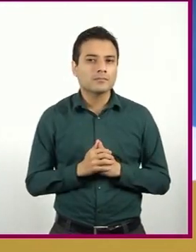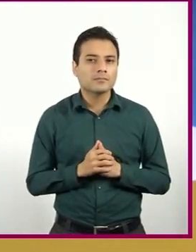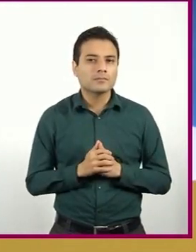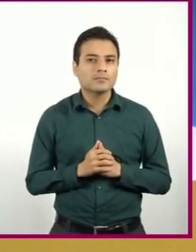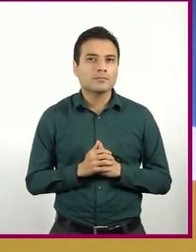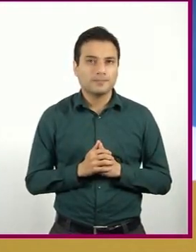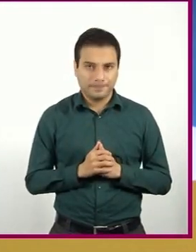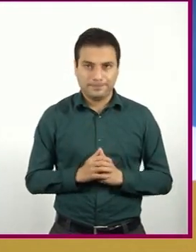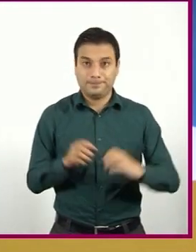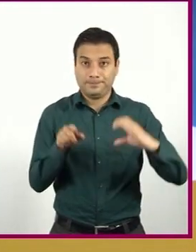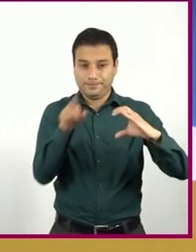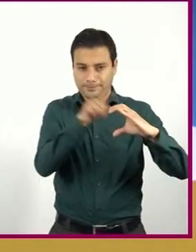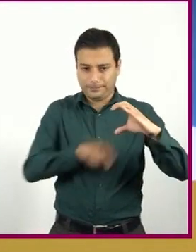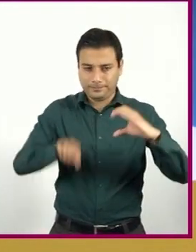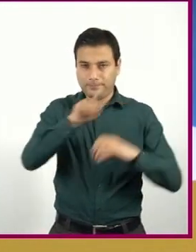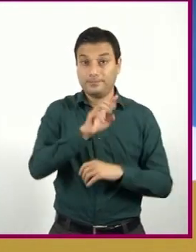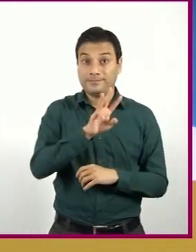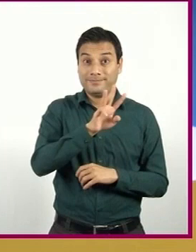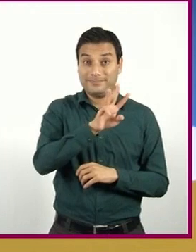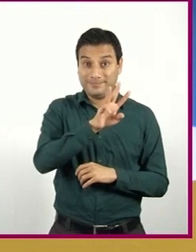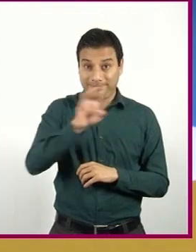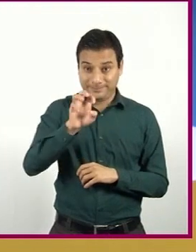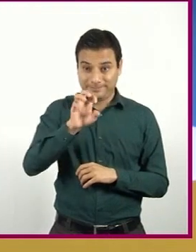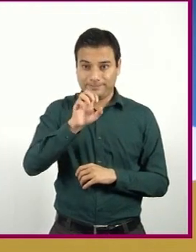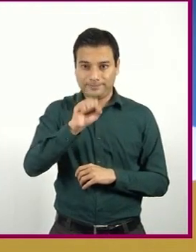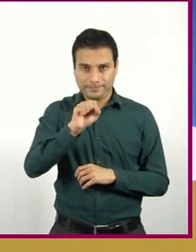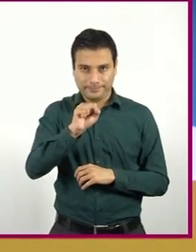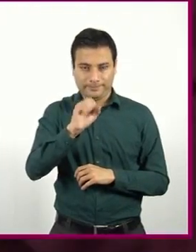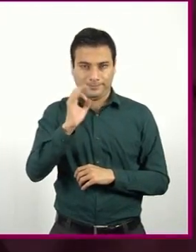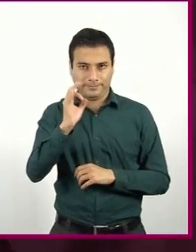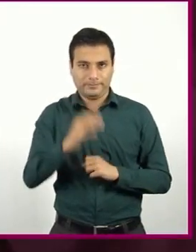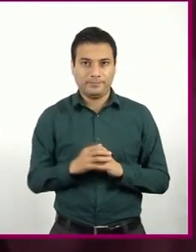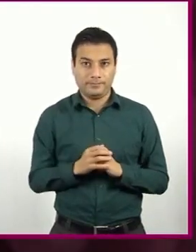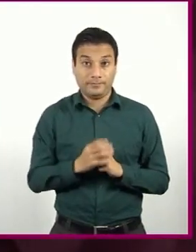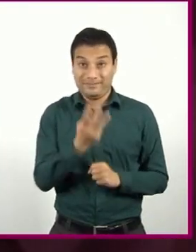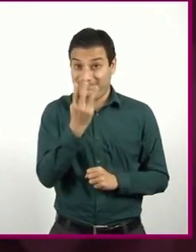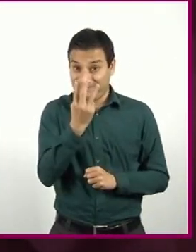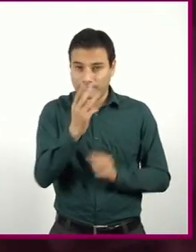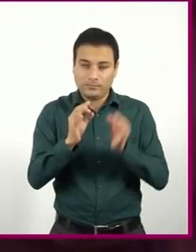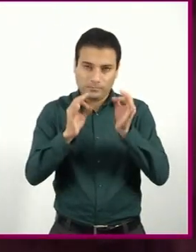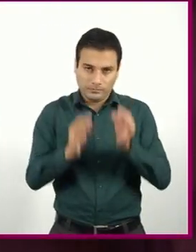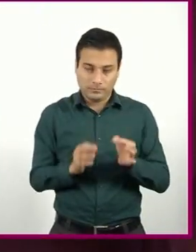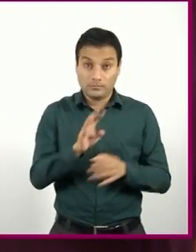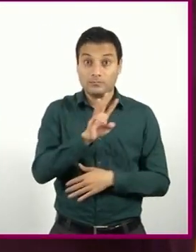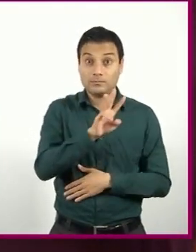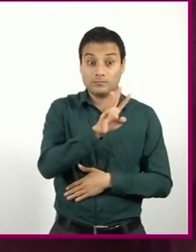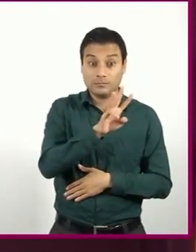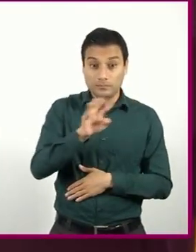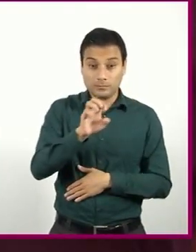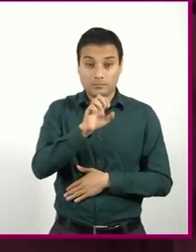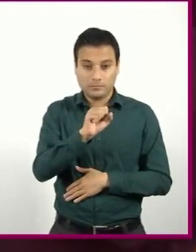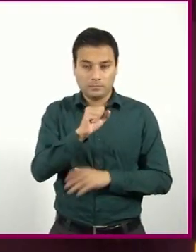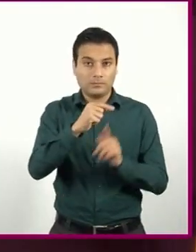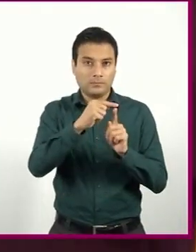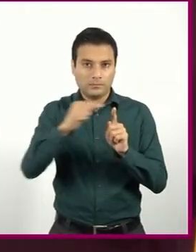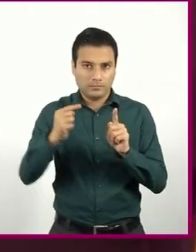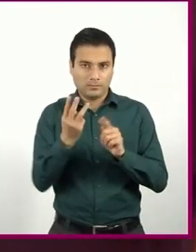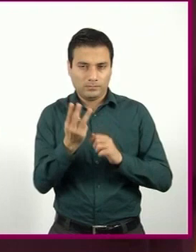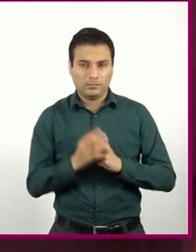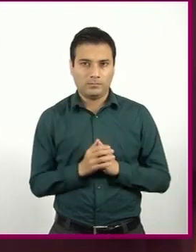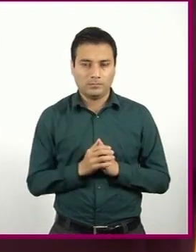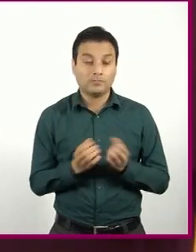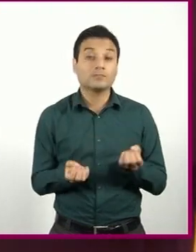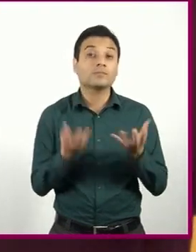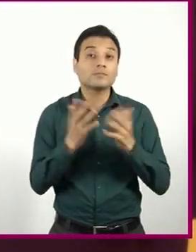completo son 360 grados. Si quiero dividir en 3 partes iguales, habría que dividir 360 entre 3, que